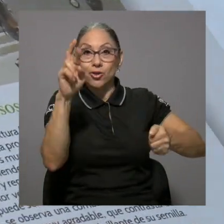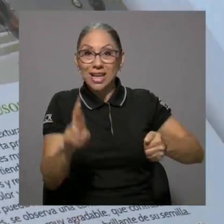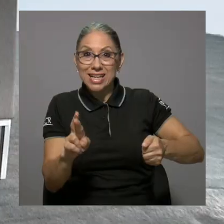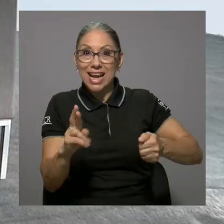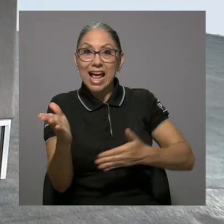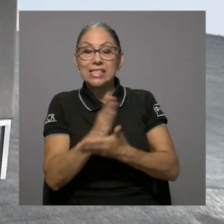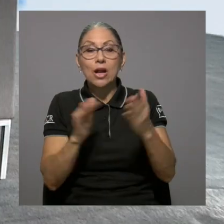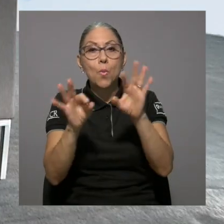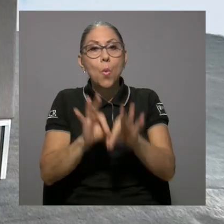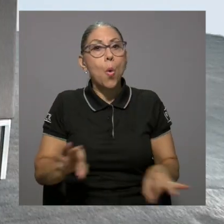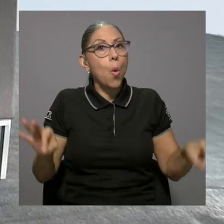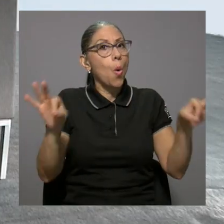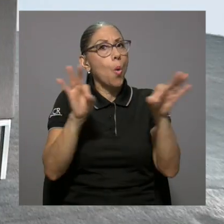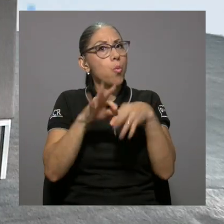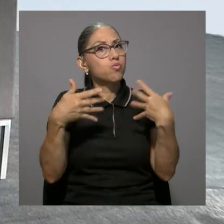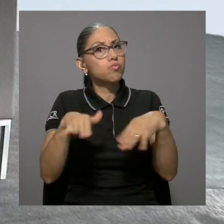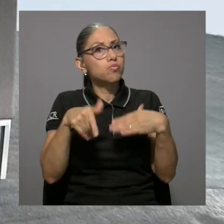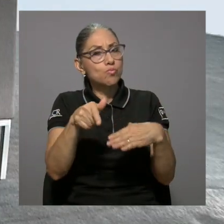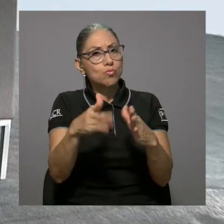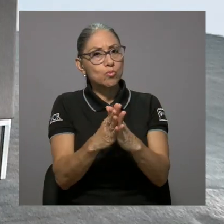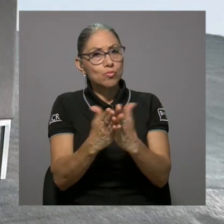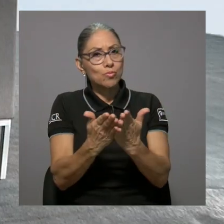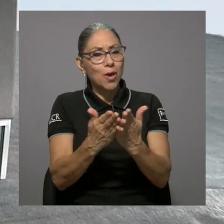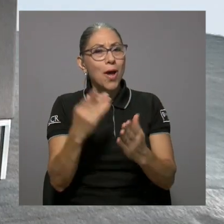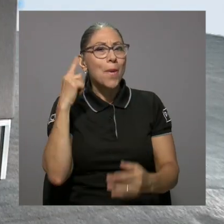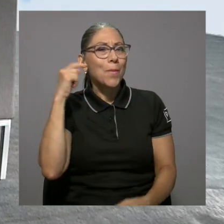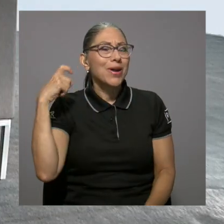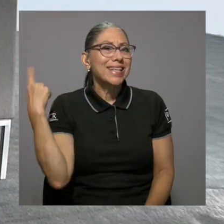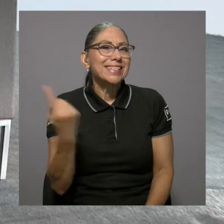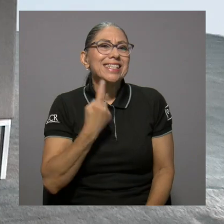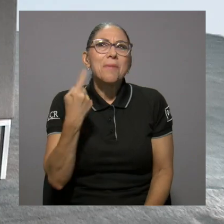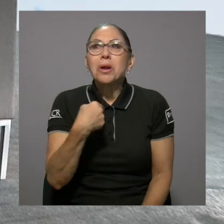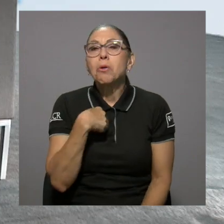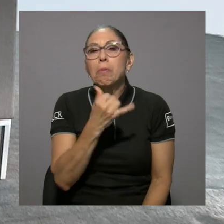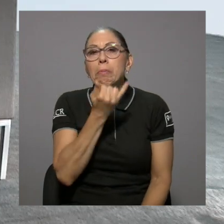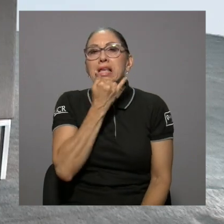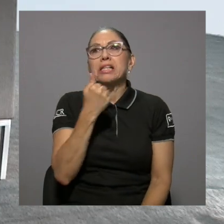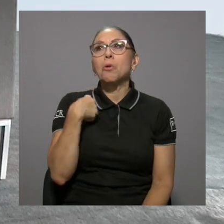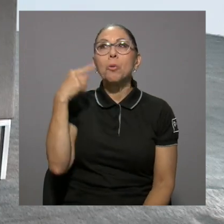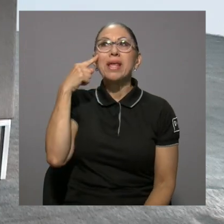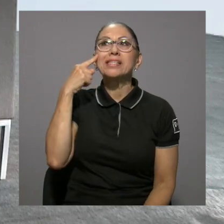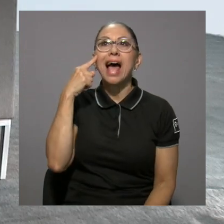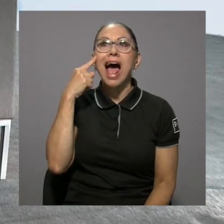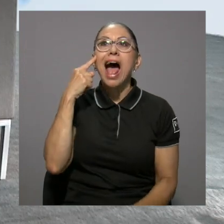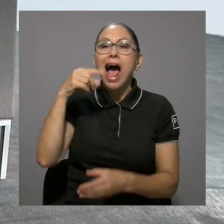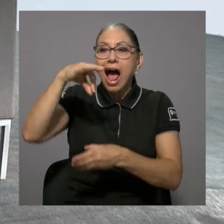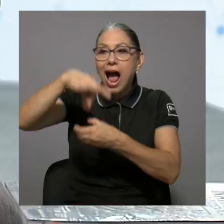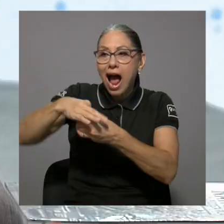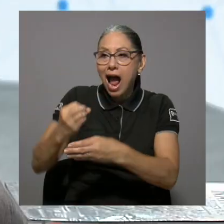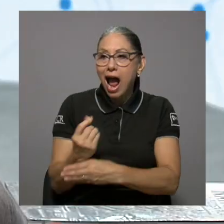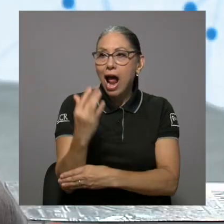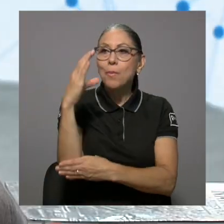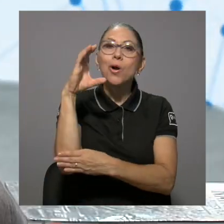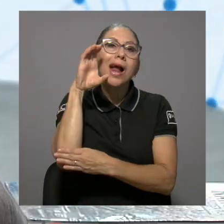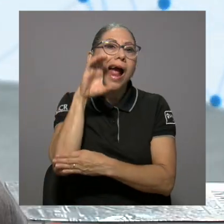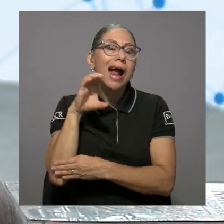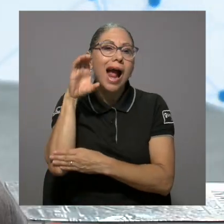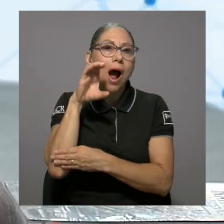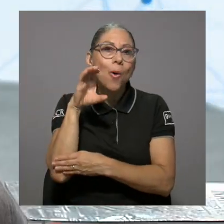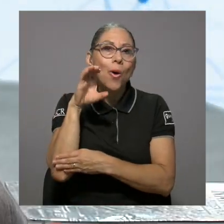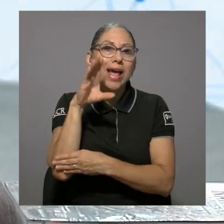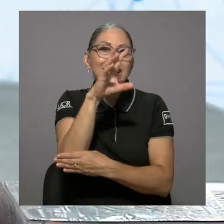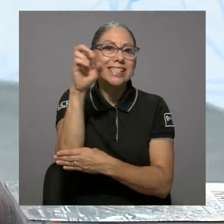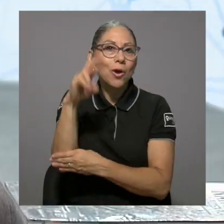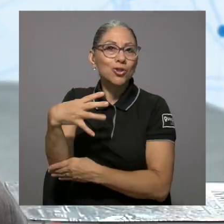libro, porque siempre está, ¿verdad?, el error de que uno dice, ok, un cacao es de Costa Rica, lo voy a sembrar aquí en la ciudad de